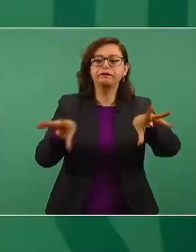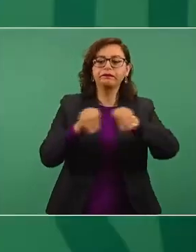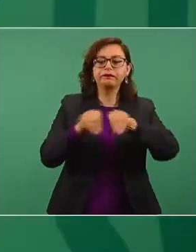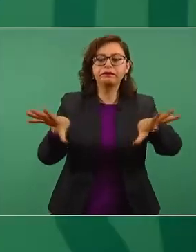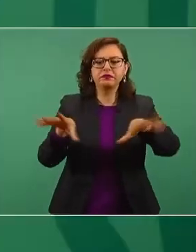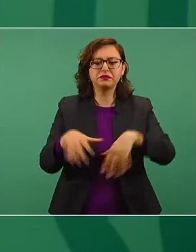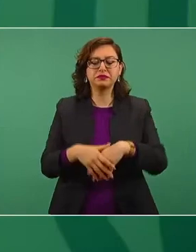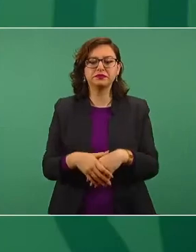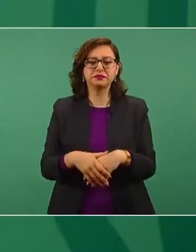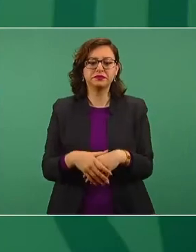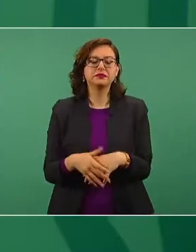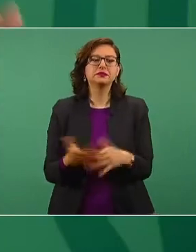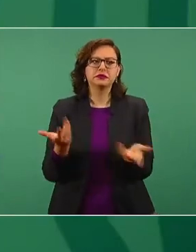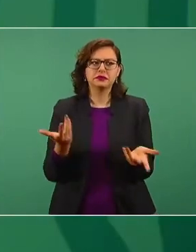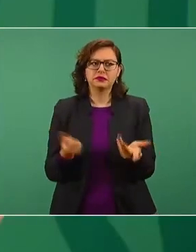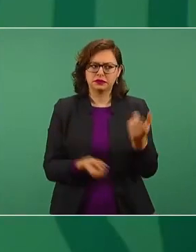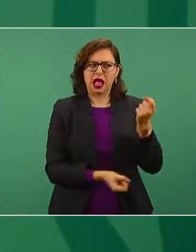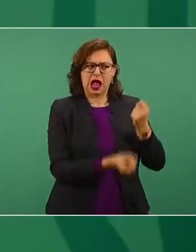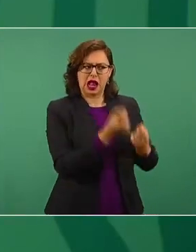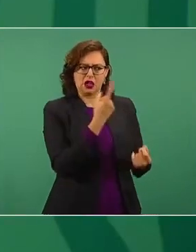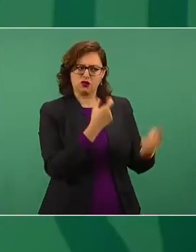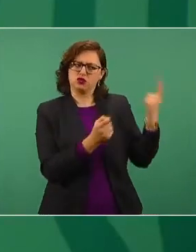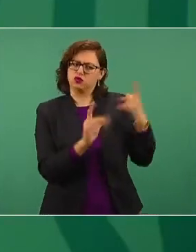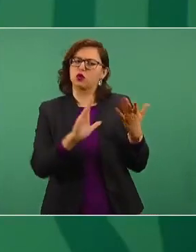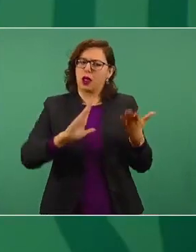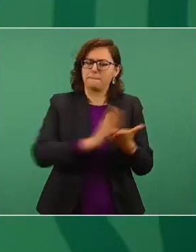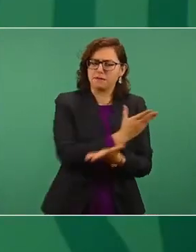honrosas excepciones, para no generalizar.